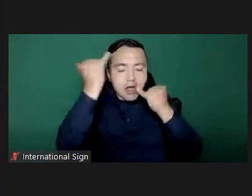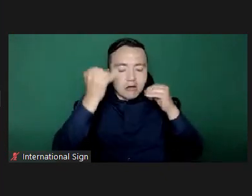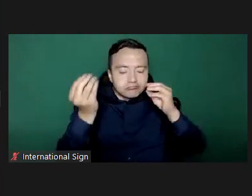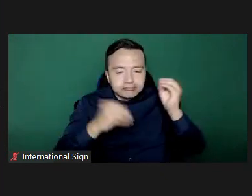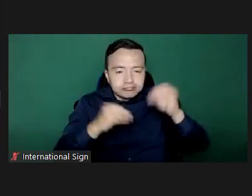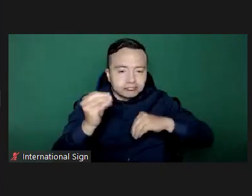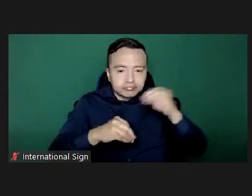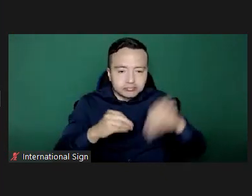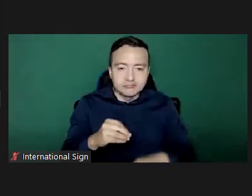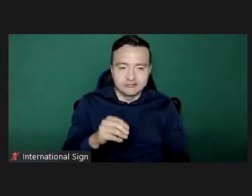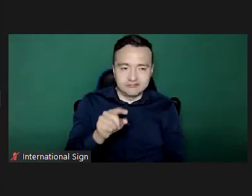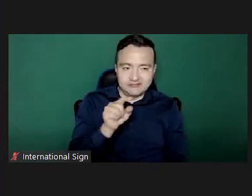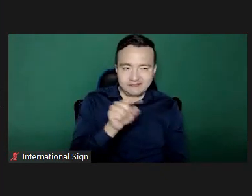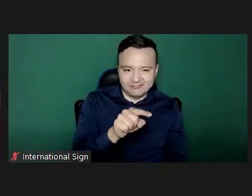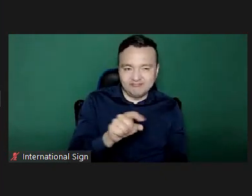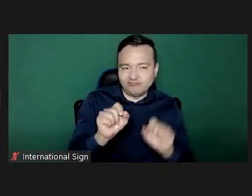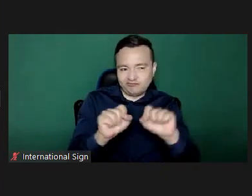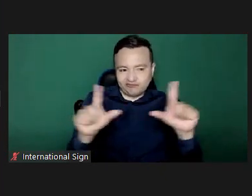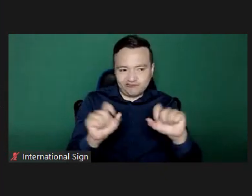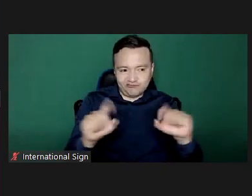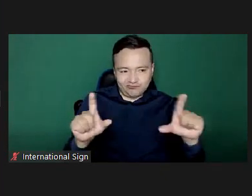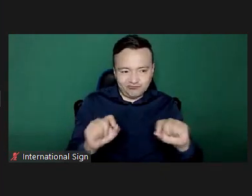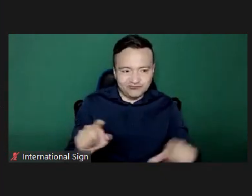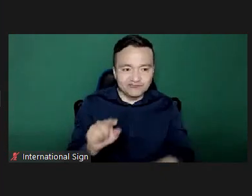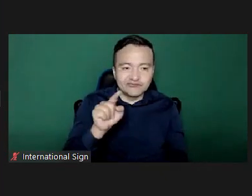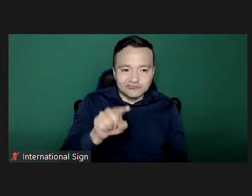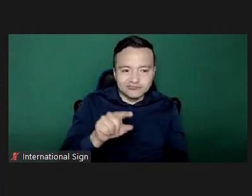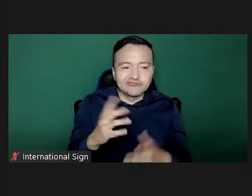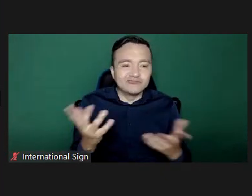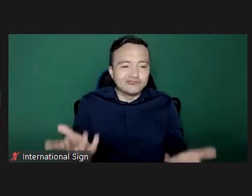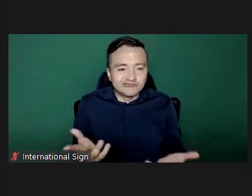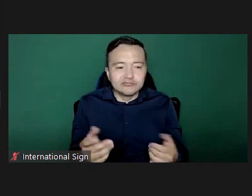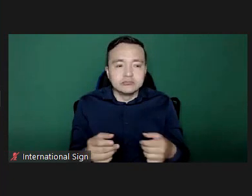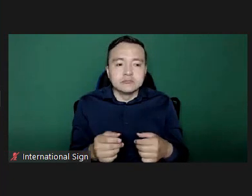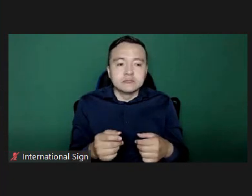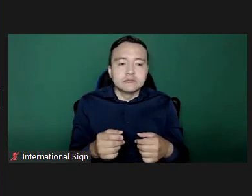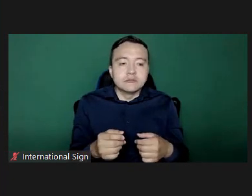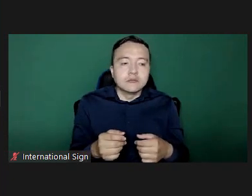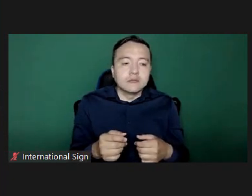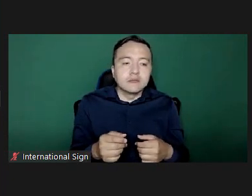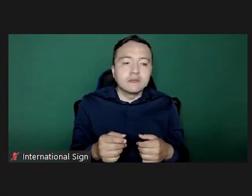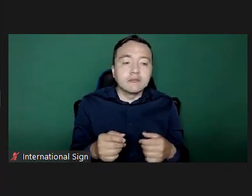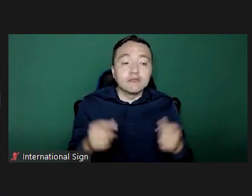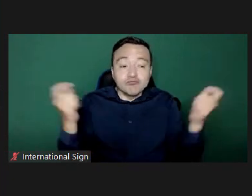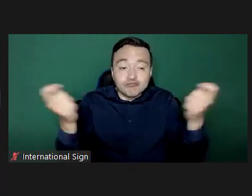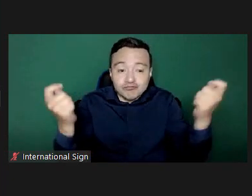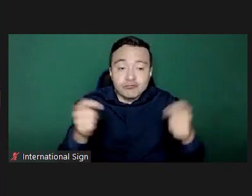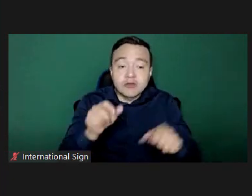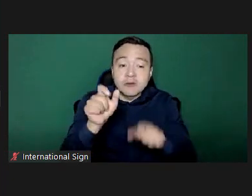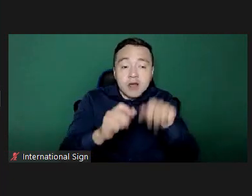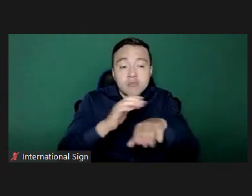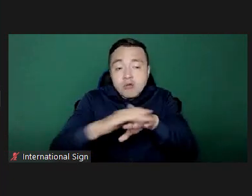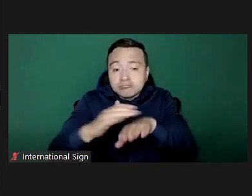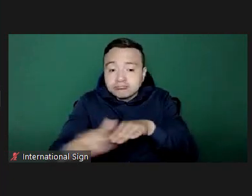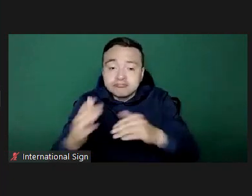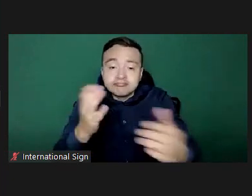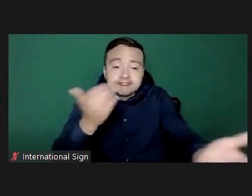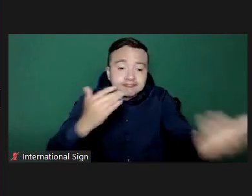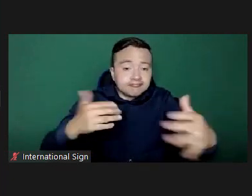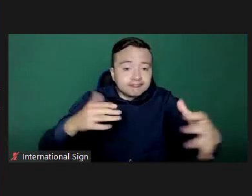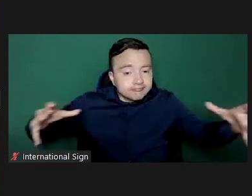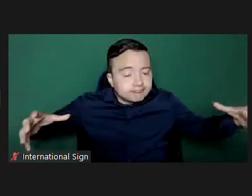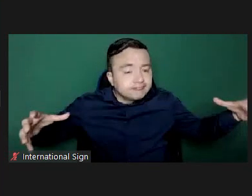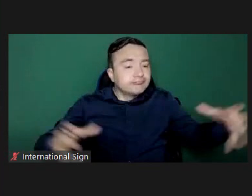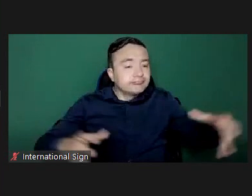pop-up, también números limitados, pero todo esto con la idea de producir